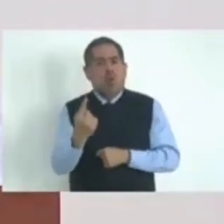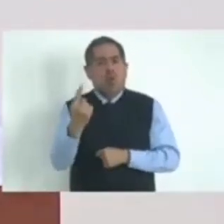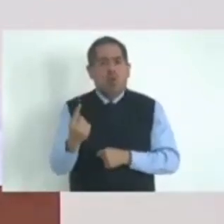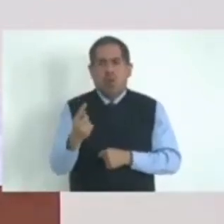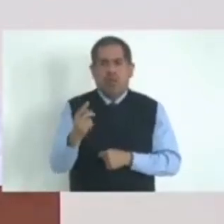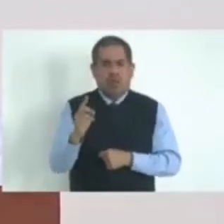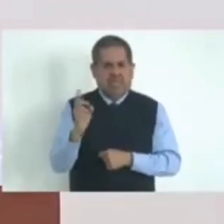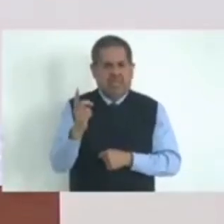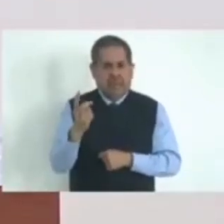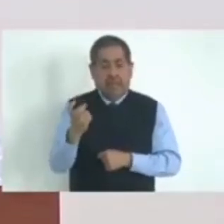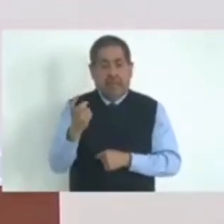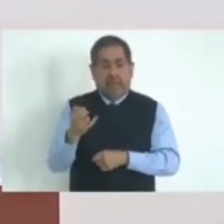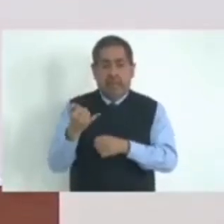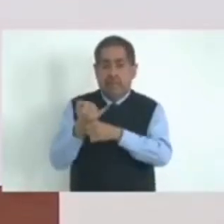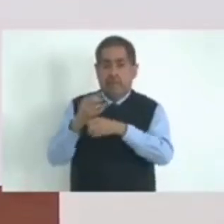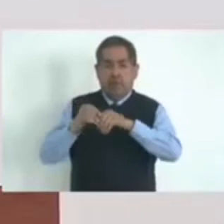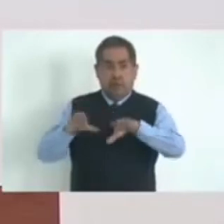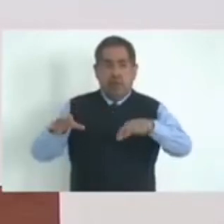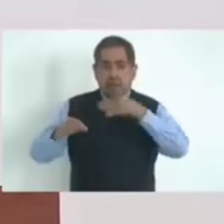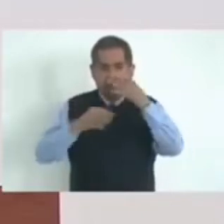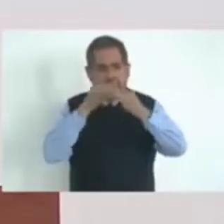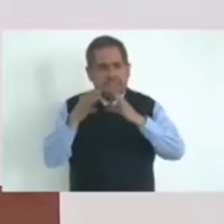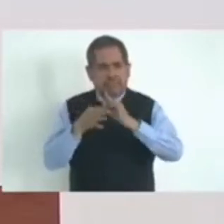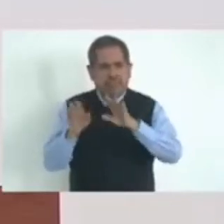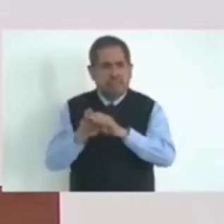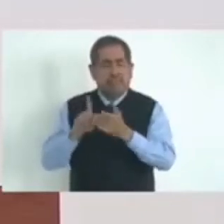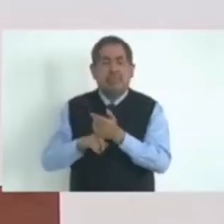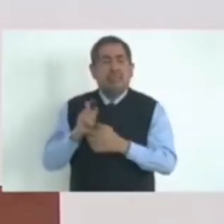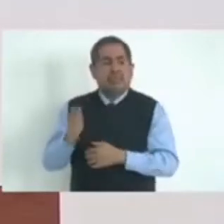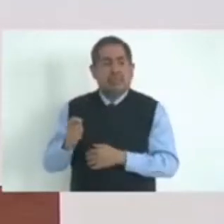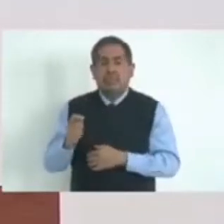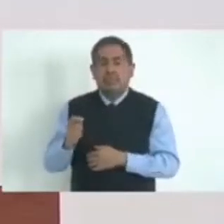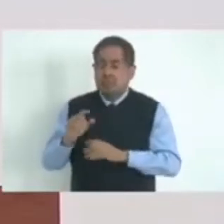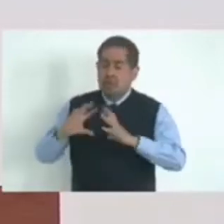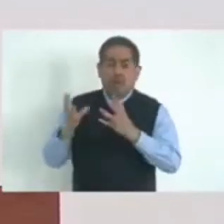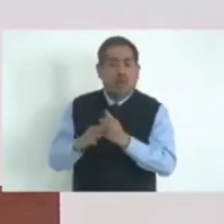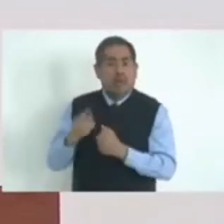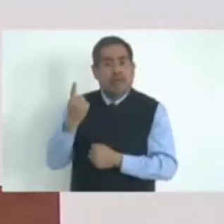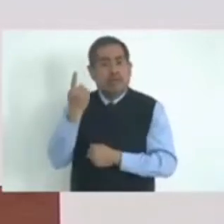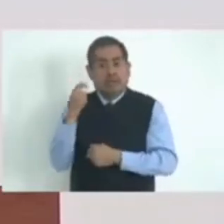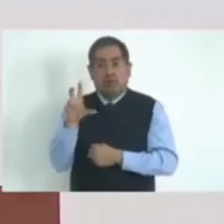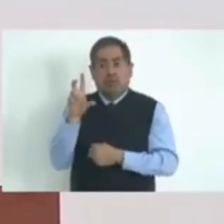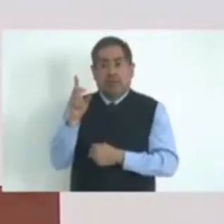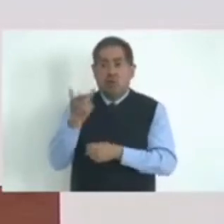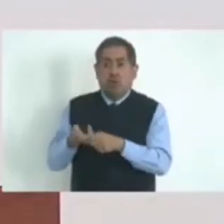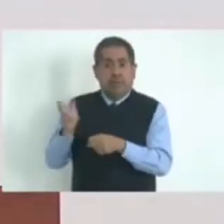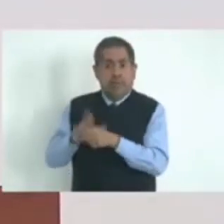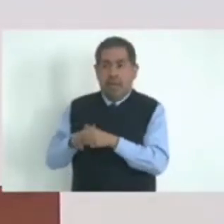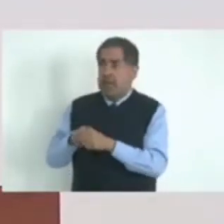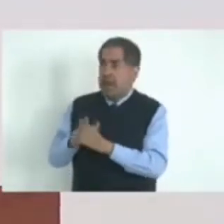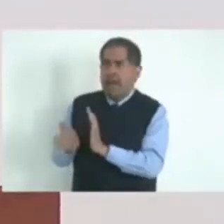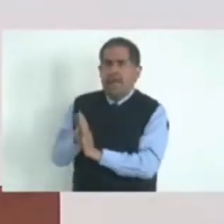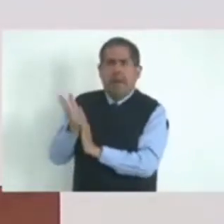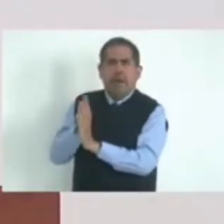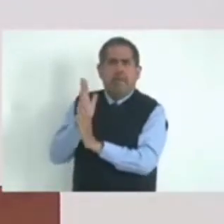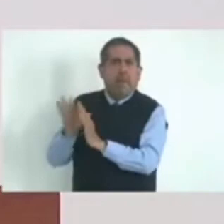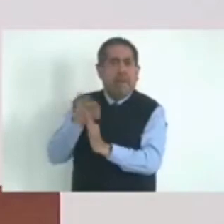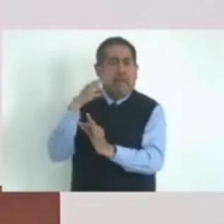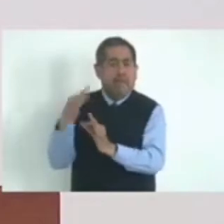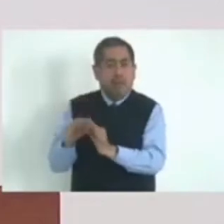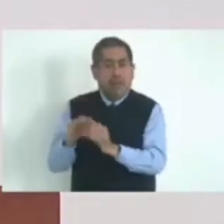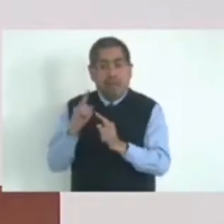de diciembre que ya concluimos 130 hospitales 60